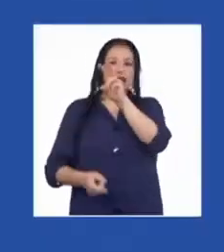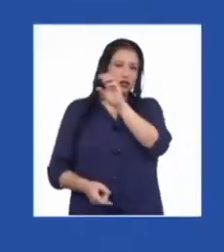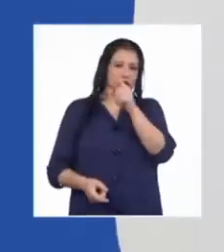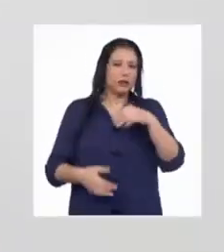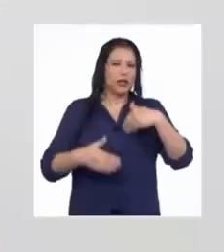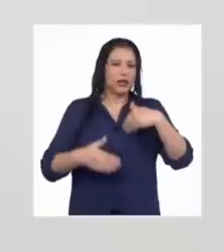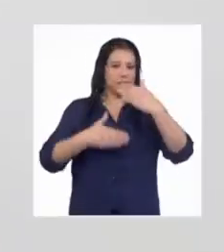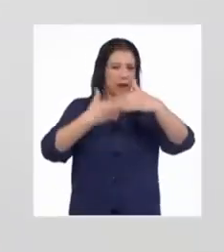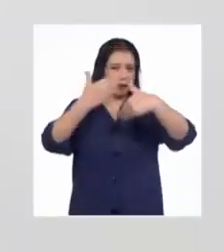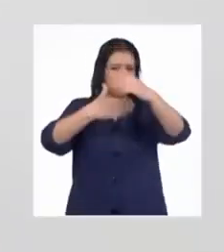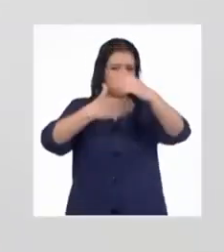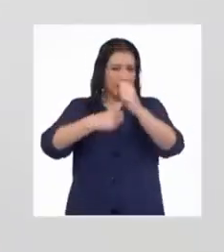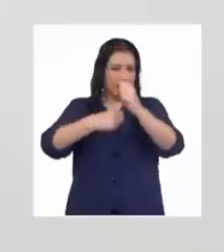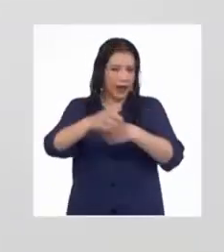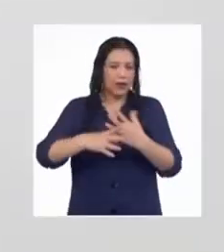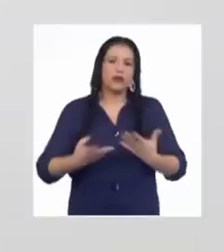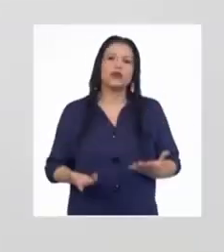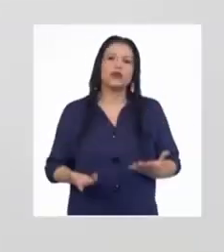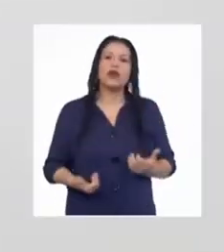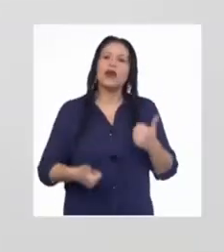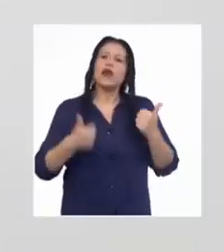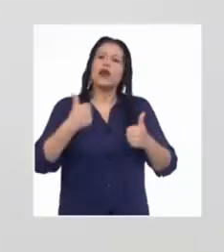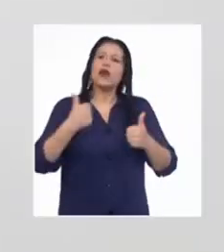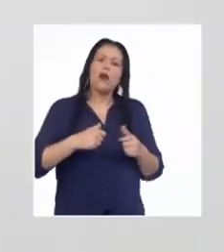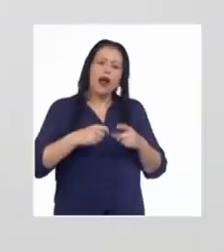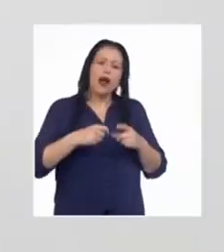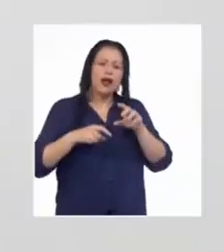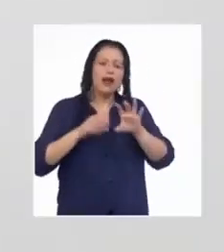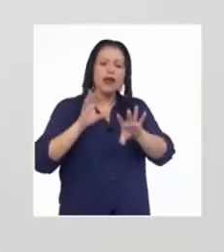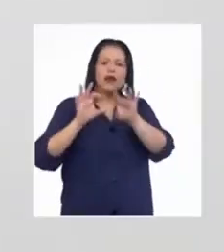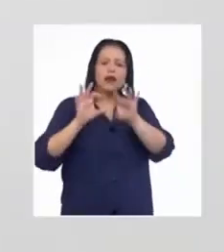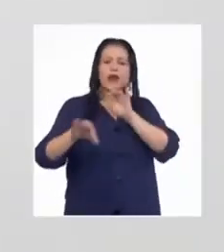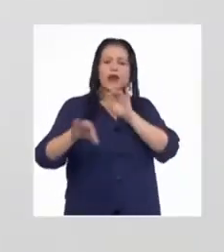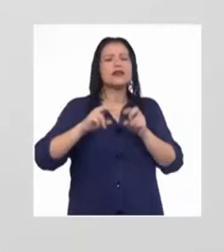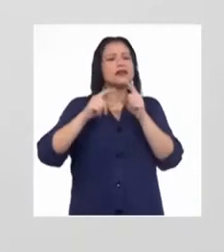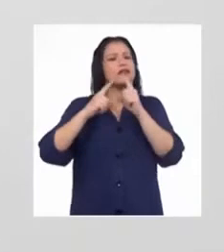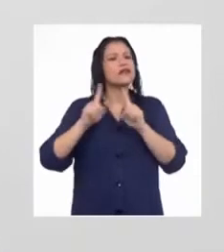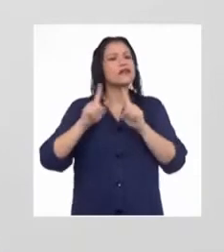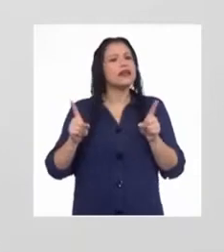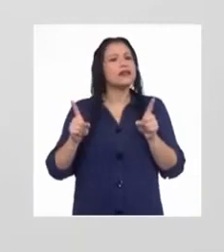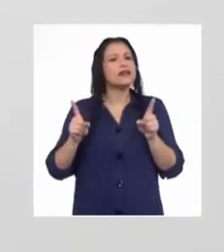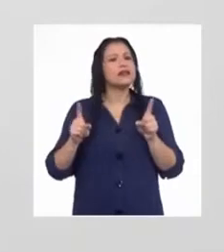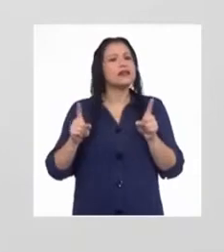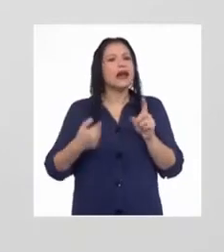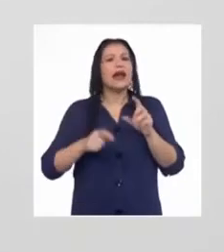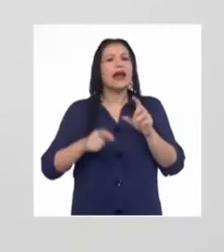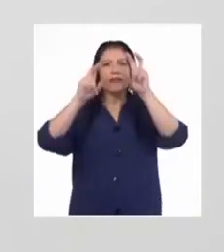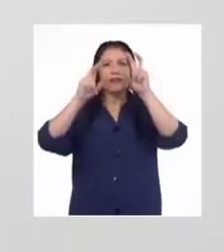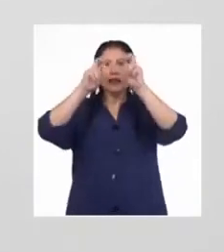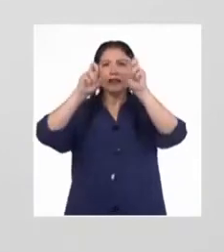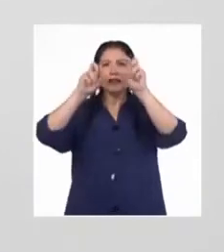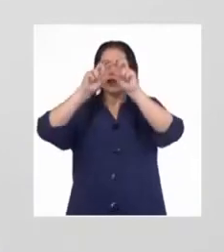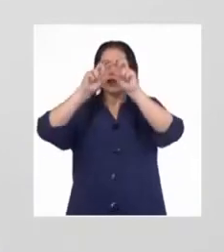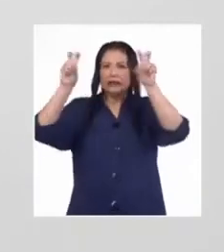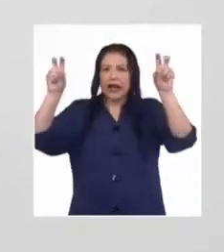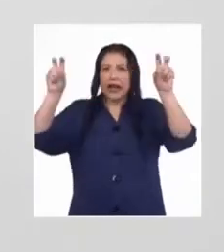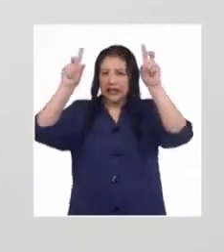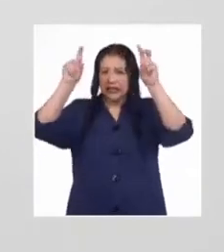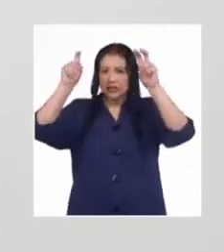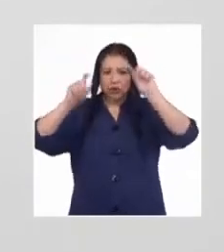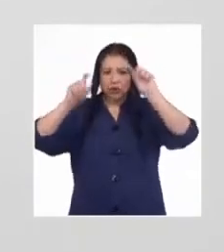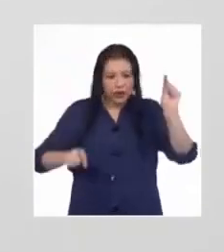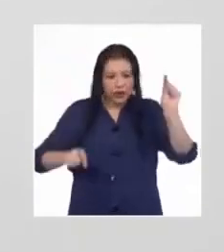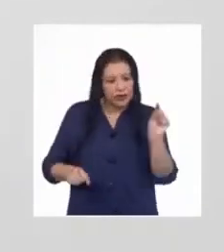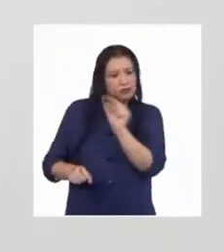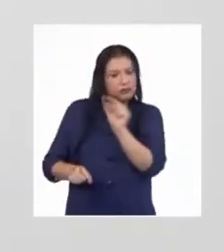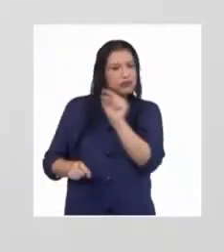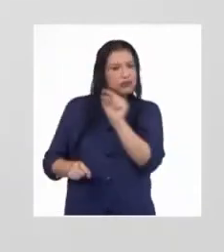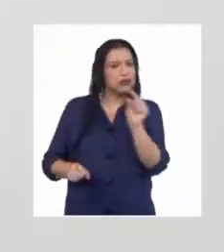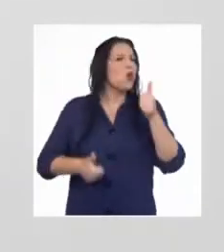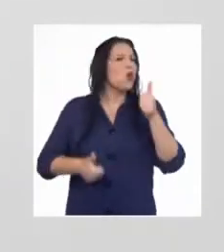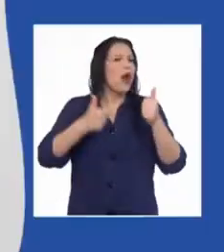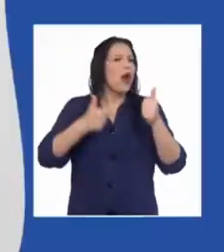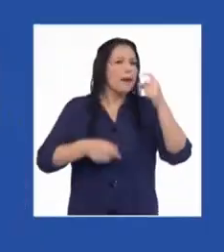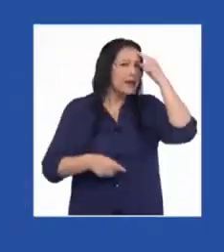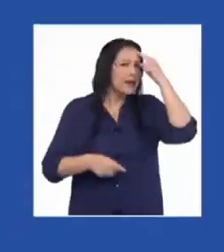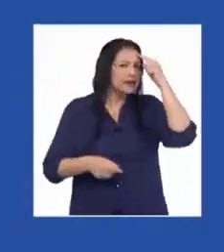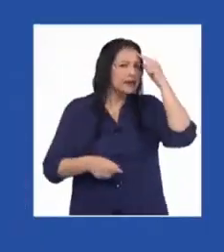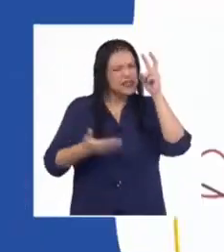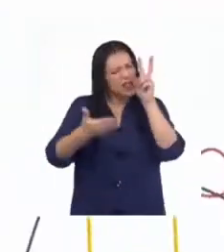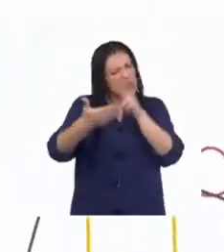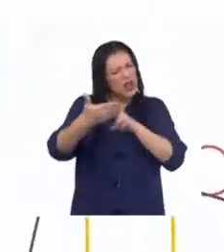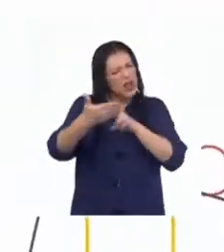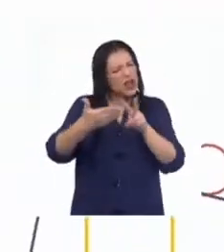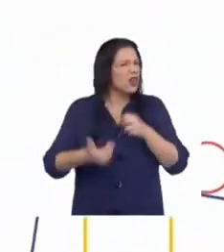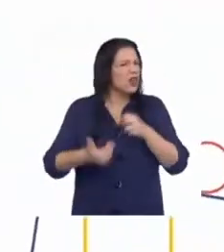subsiguientes. ¿Qué diferencias encuentras entre este subtítulo y el anterior? ¿De qué crees que se trate este